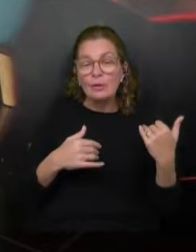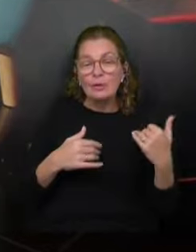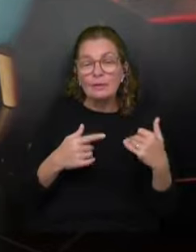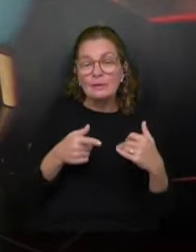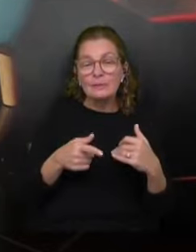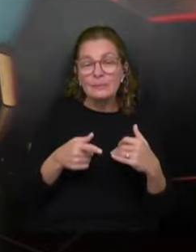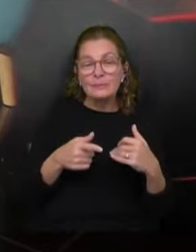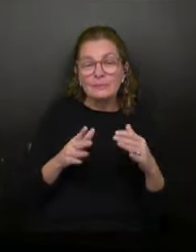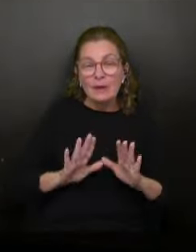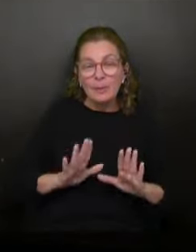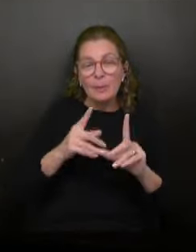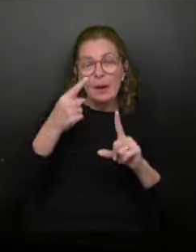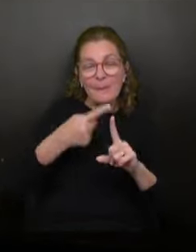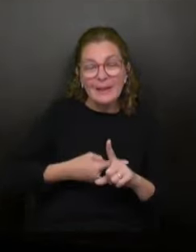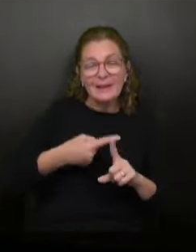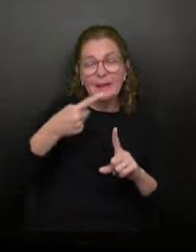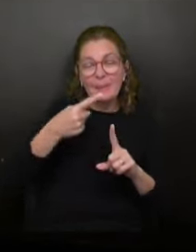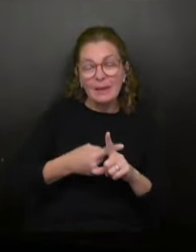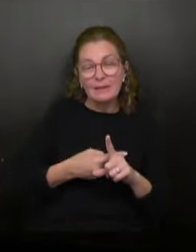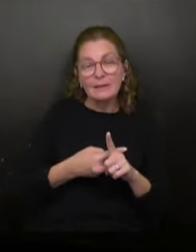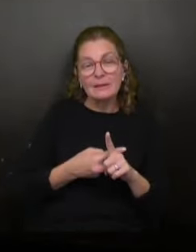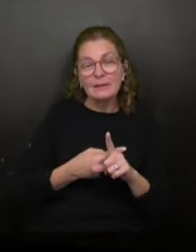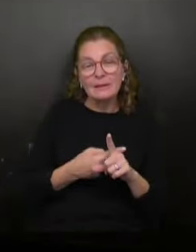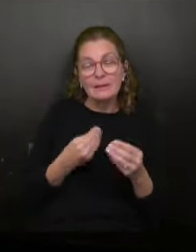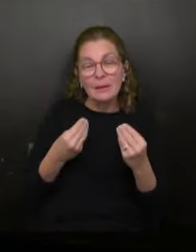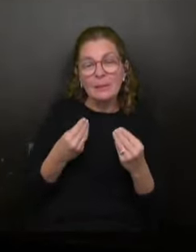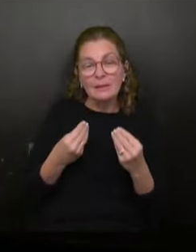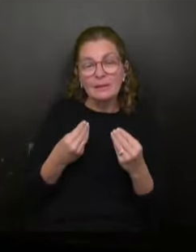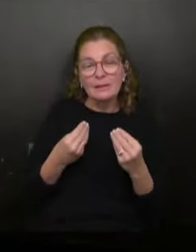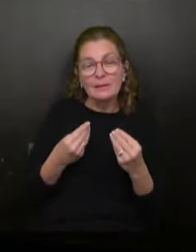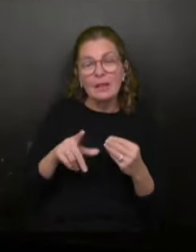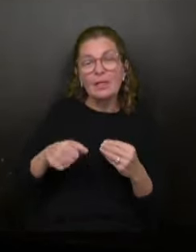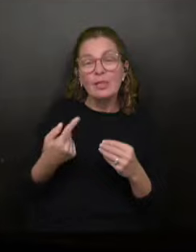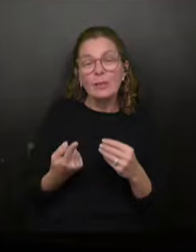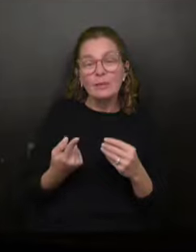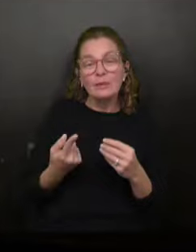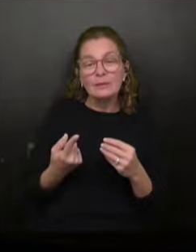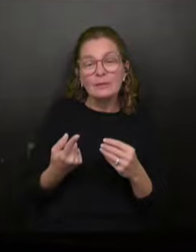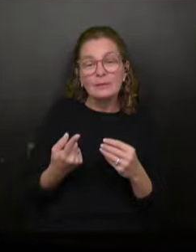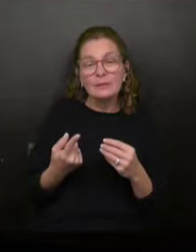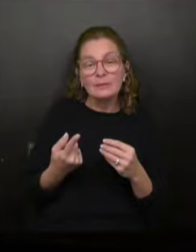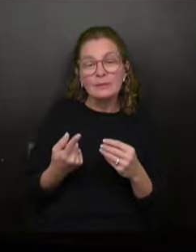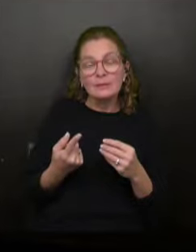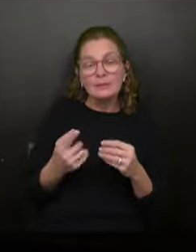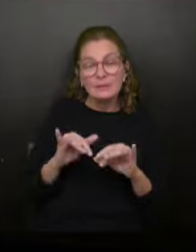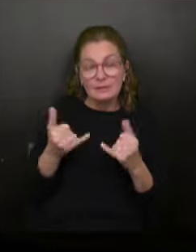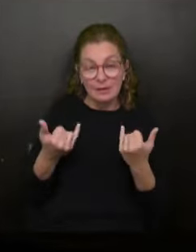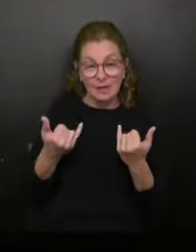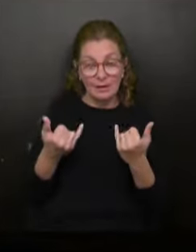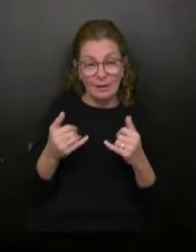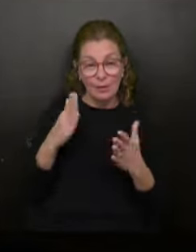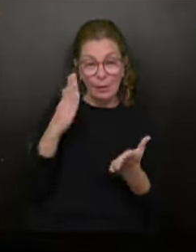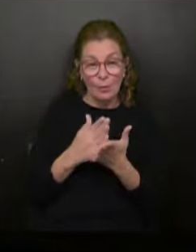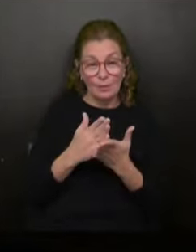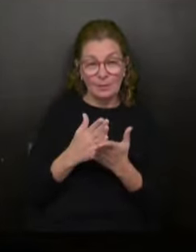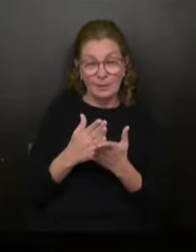Arena, que se preparan por meses. ¿Qué pasa en el después, no? Cuando está ya el último